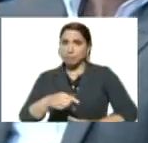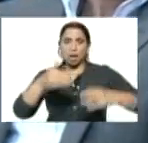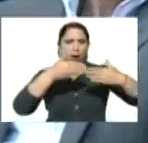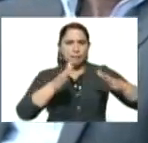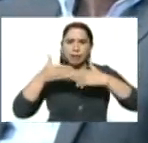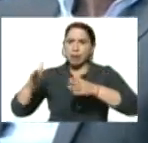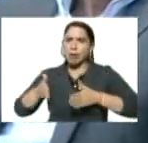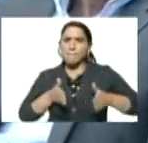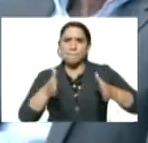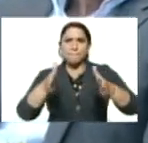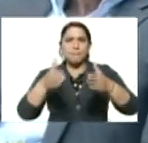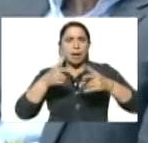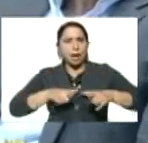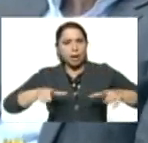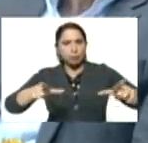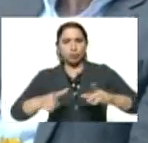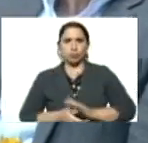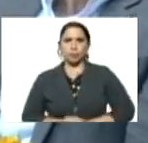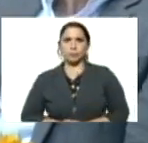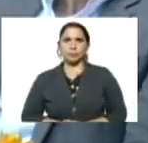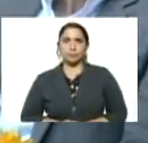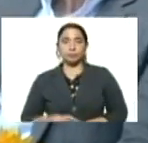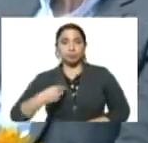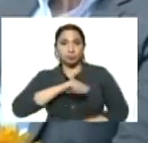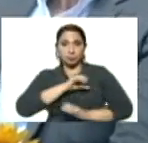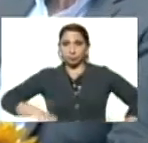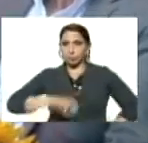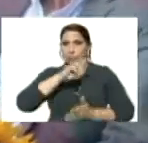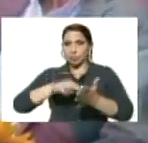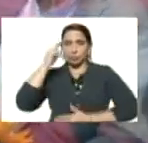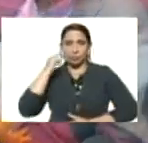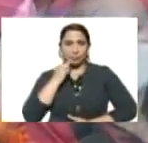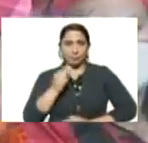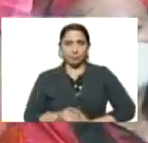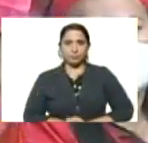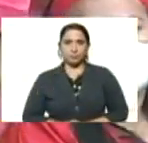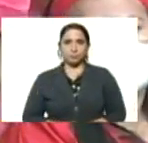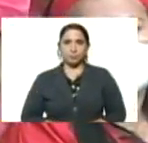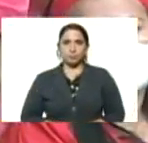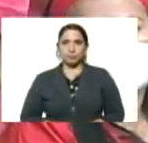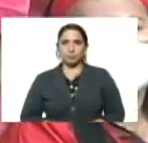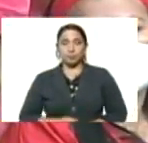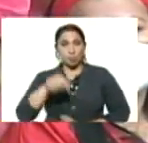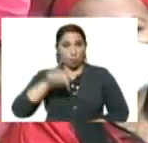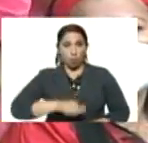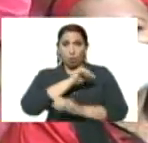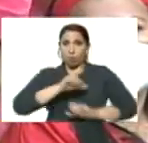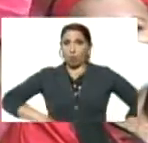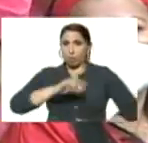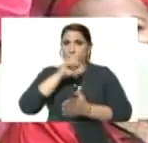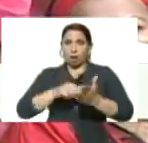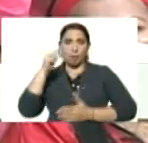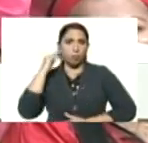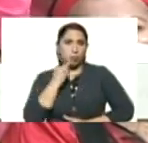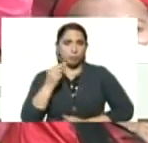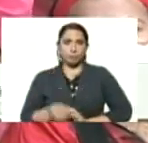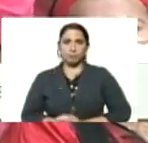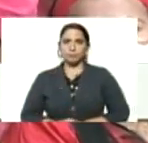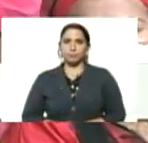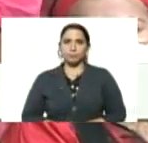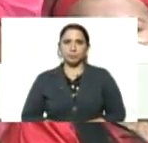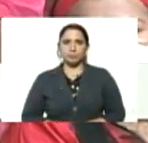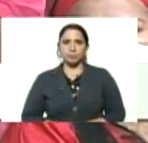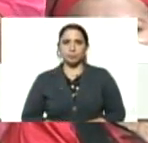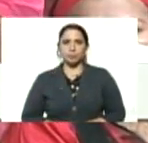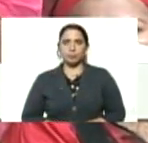un espacio. Nuestra Fuerza Armada, hoy Fuerza Armada Nacional Bolivariana, la querían